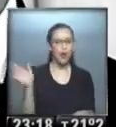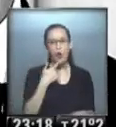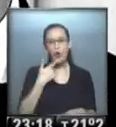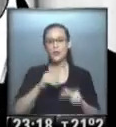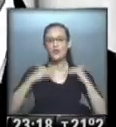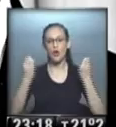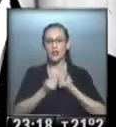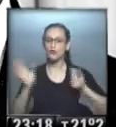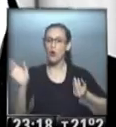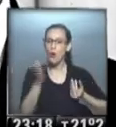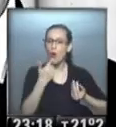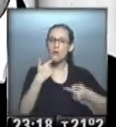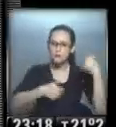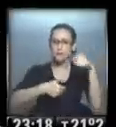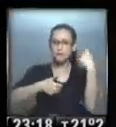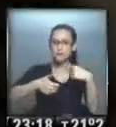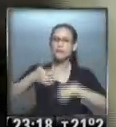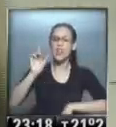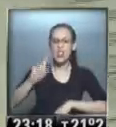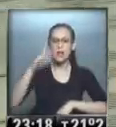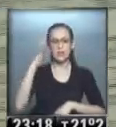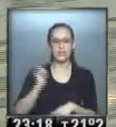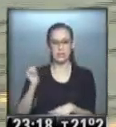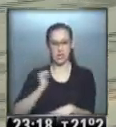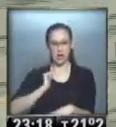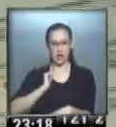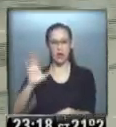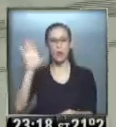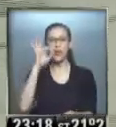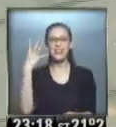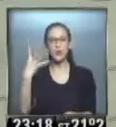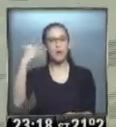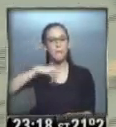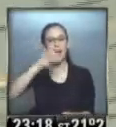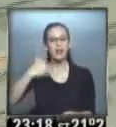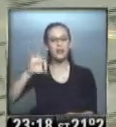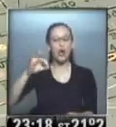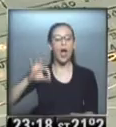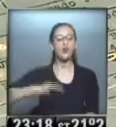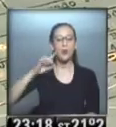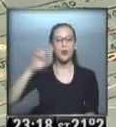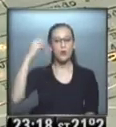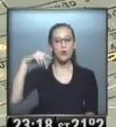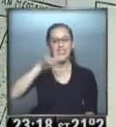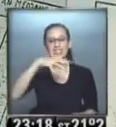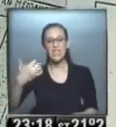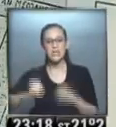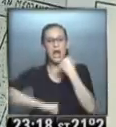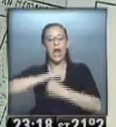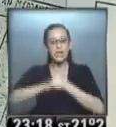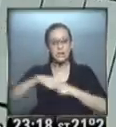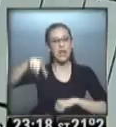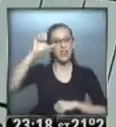actas secretas de la Junta Militar desde el 24 de marzo del 76 hasta el 10